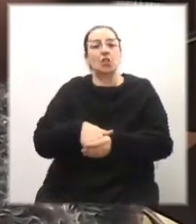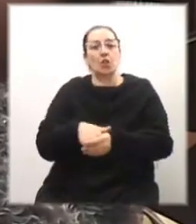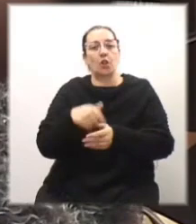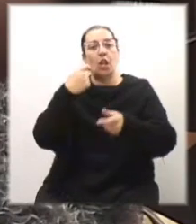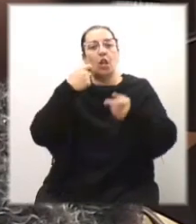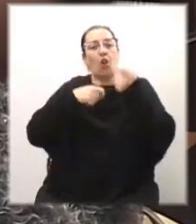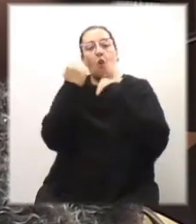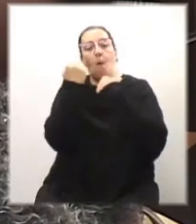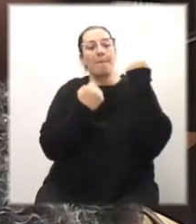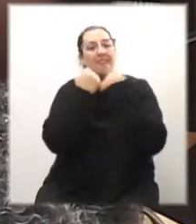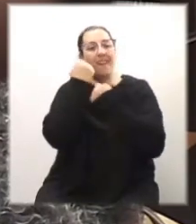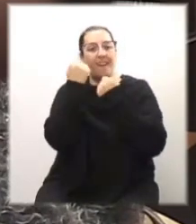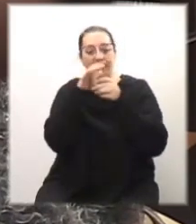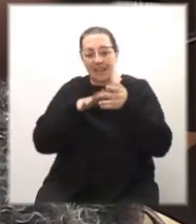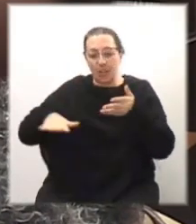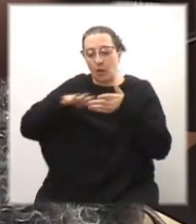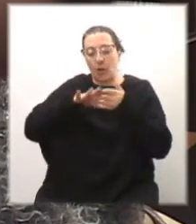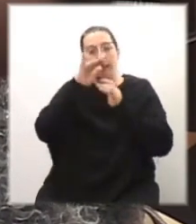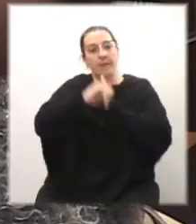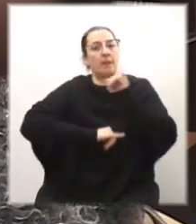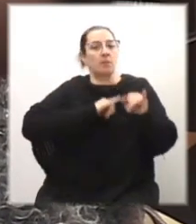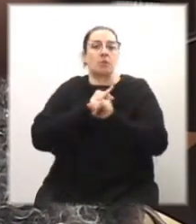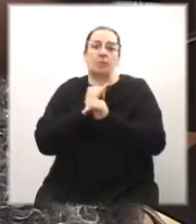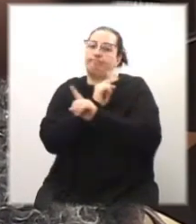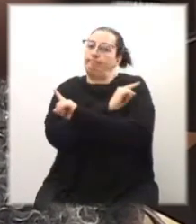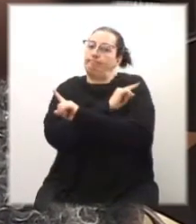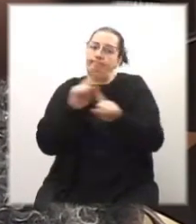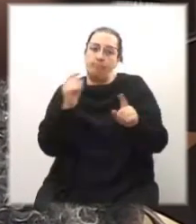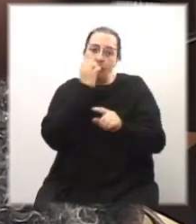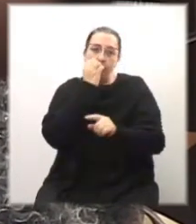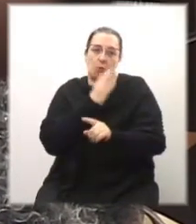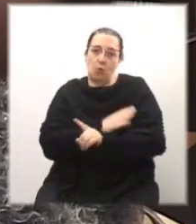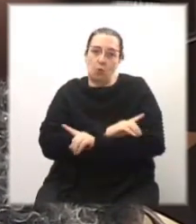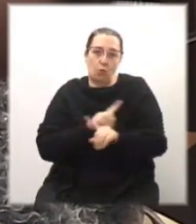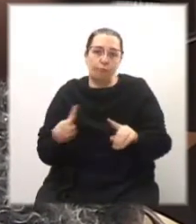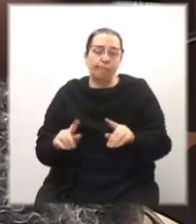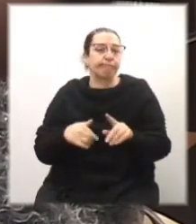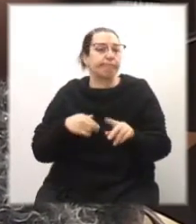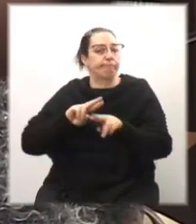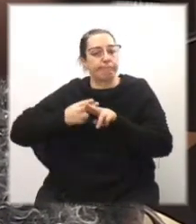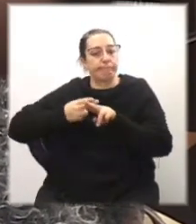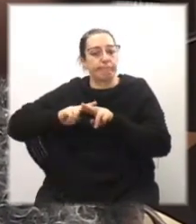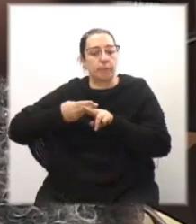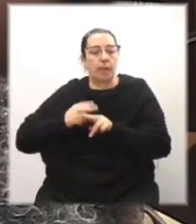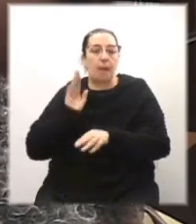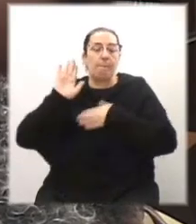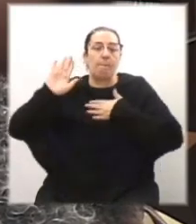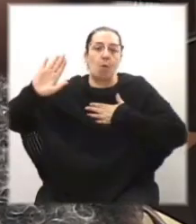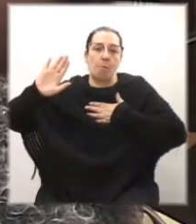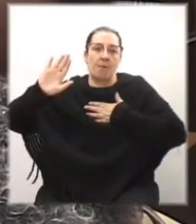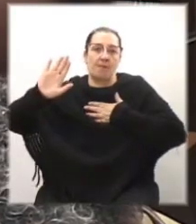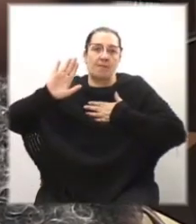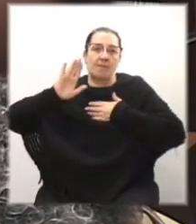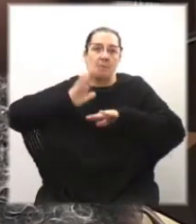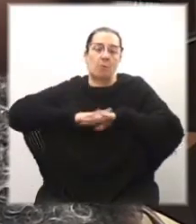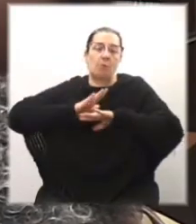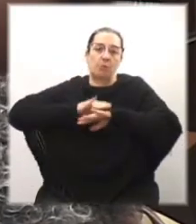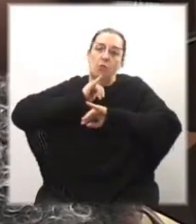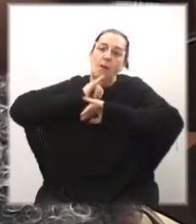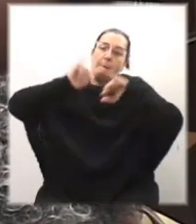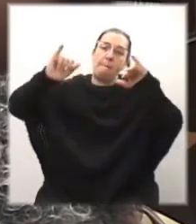regional e internacional no ha mejorado a pesar de las reiteradas promesas de los tiempos de campaña